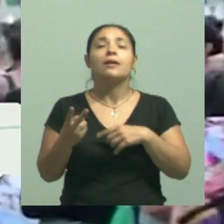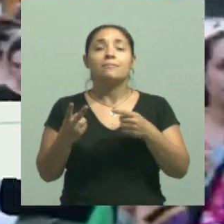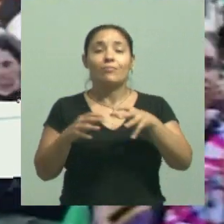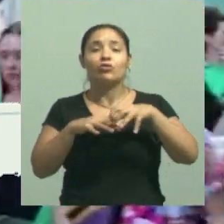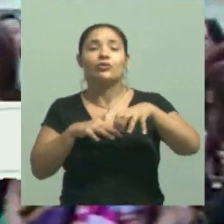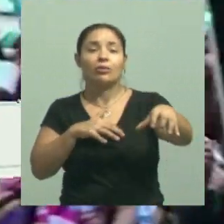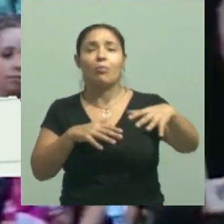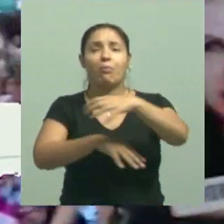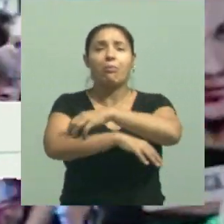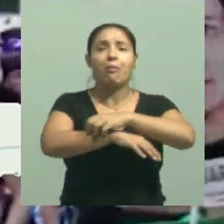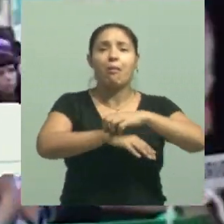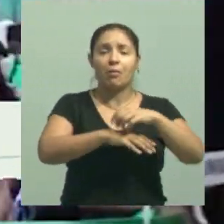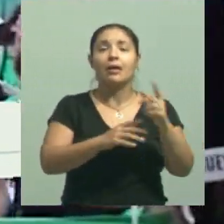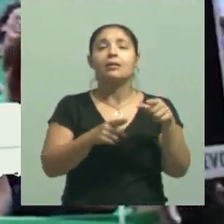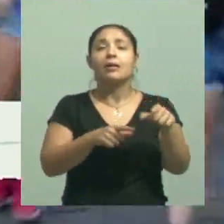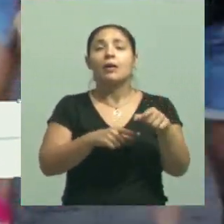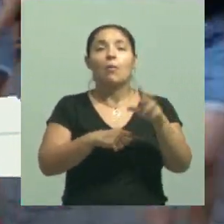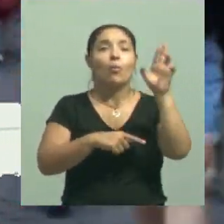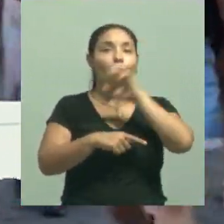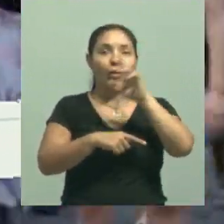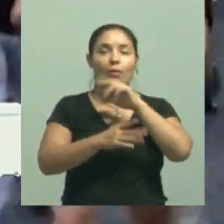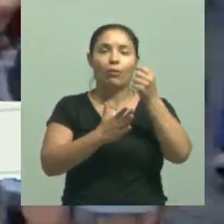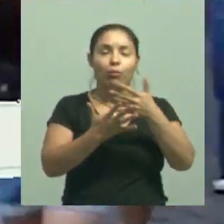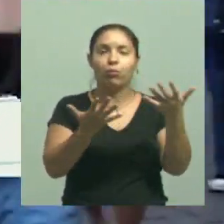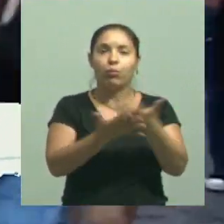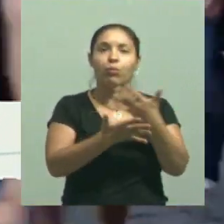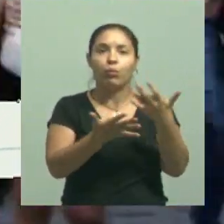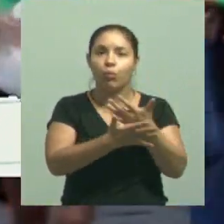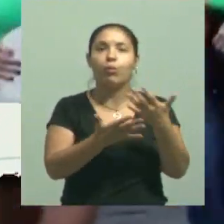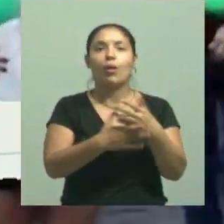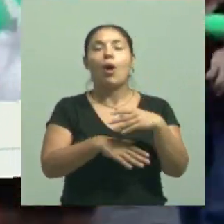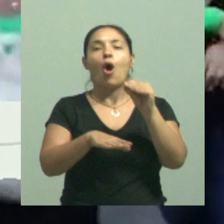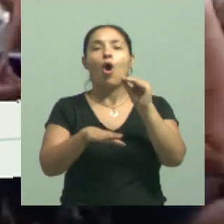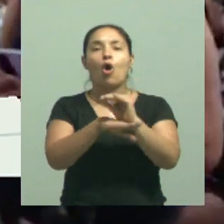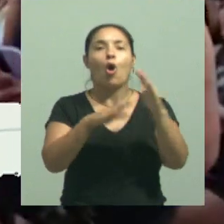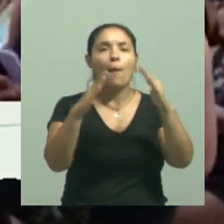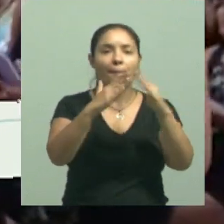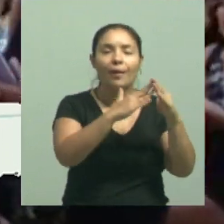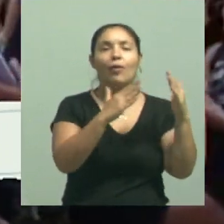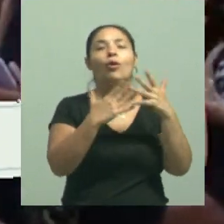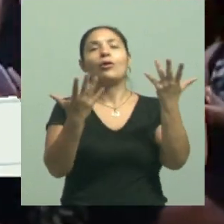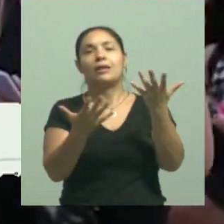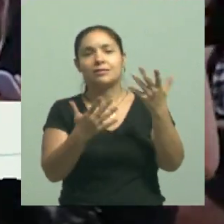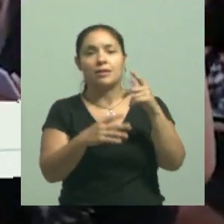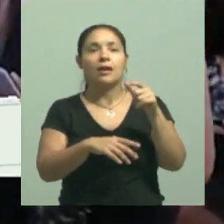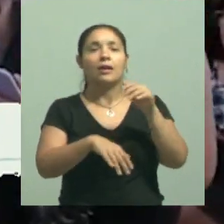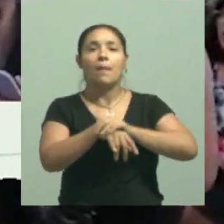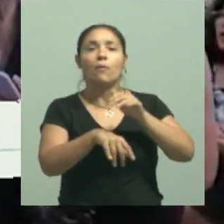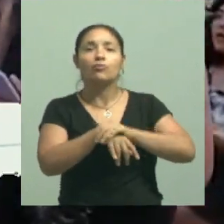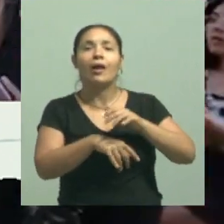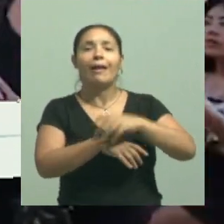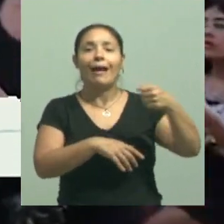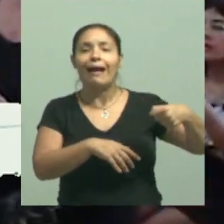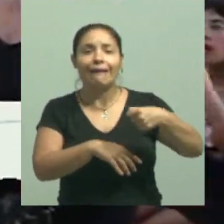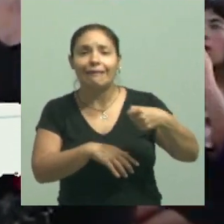populares pagan y bancan, particularmente las mujeres de sectores populares, con comedores, con las que mantienen los jardincitos, las que